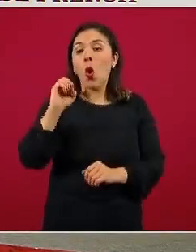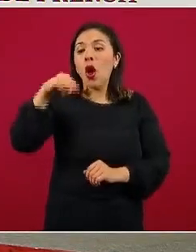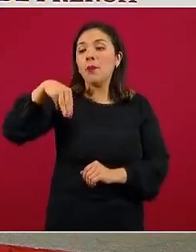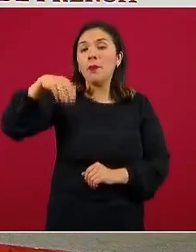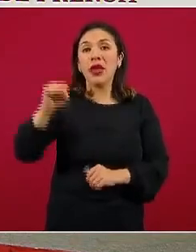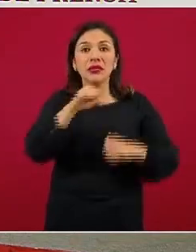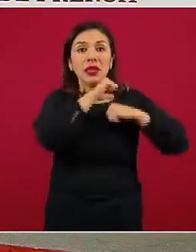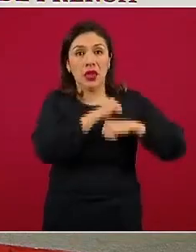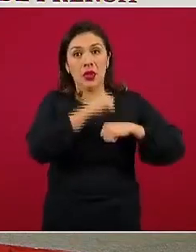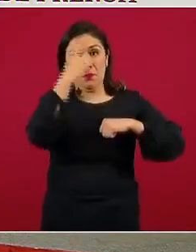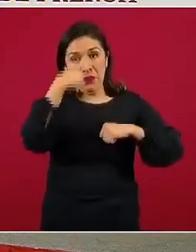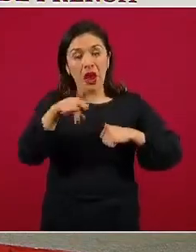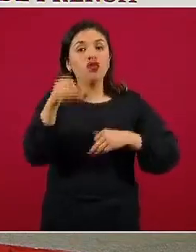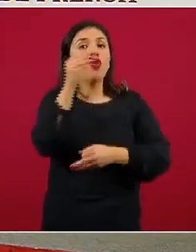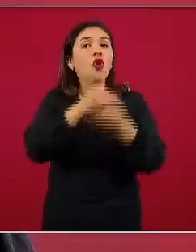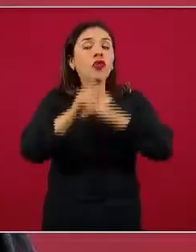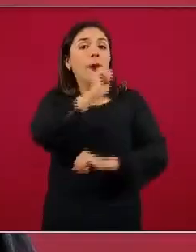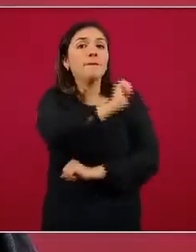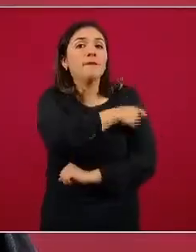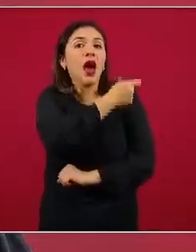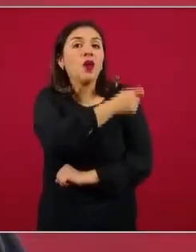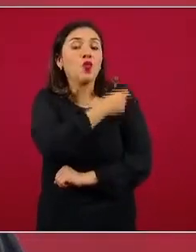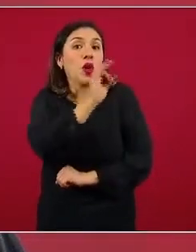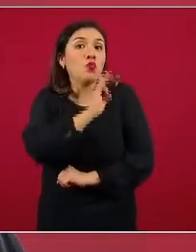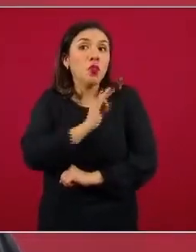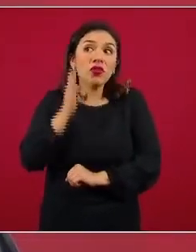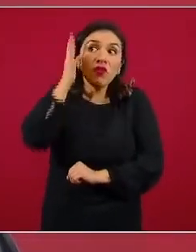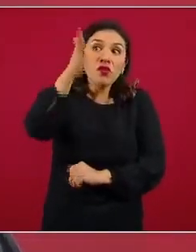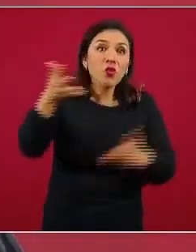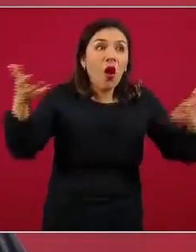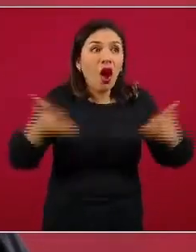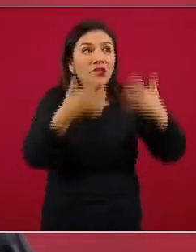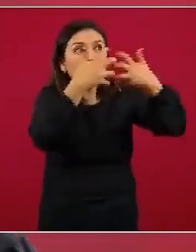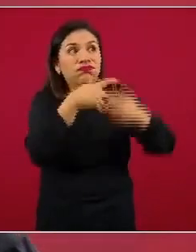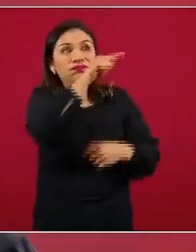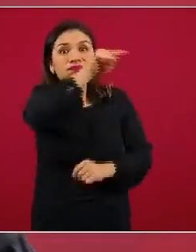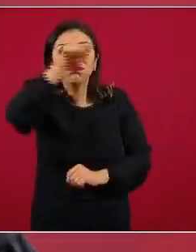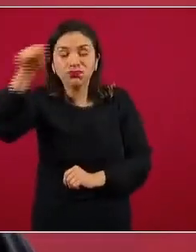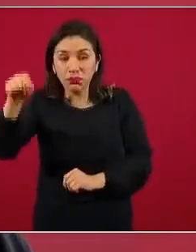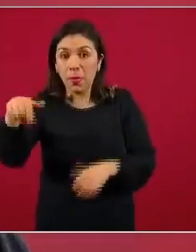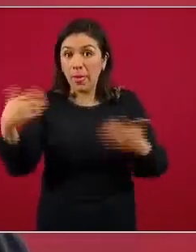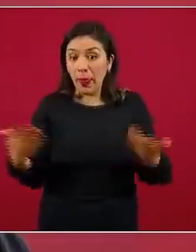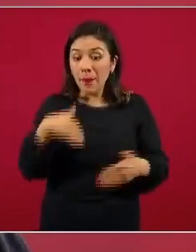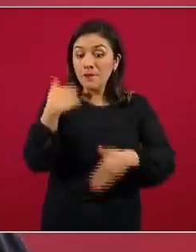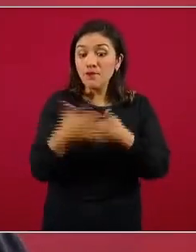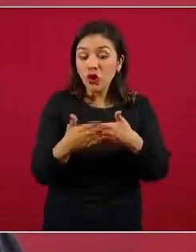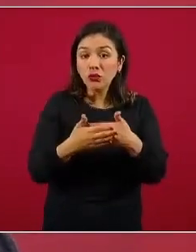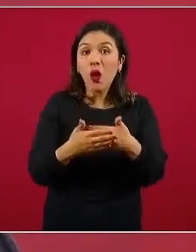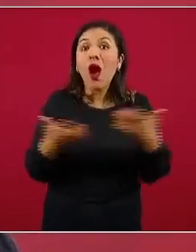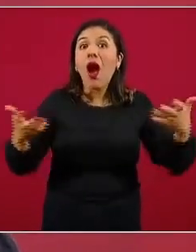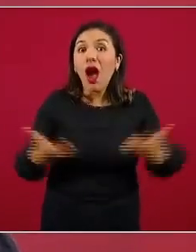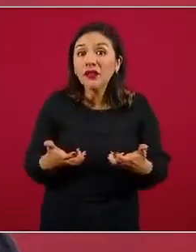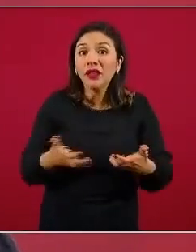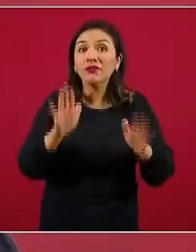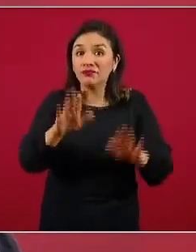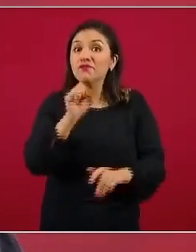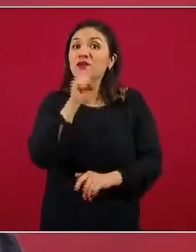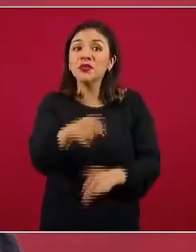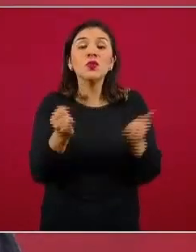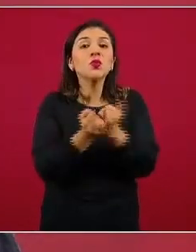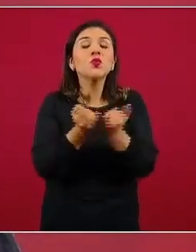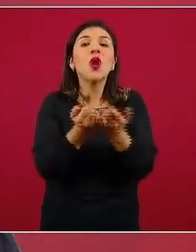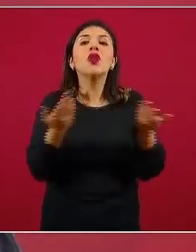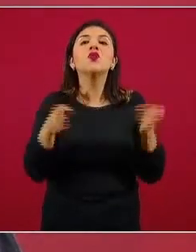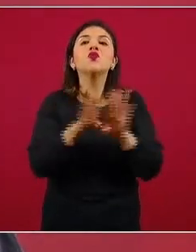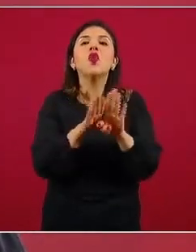la Salud a todas las vacunas que en su momento puedan desarrollarse. Entonces, en siguientes pasos, y eso también va en la medida